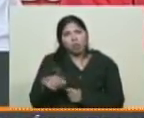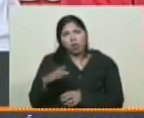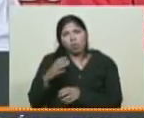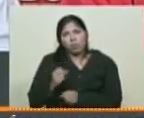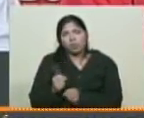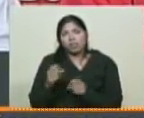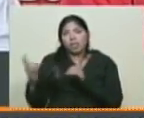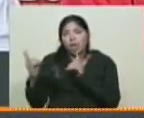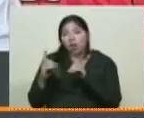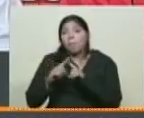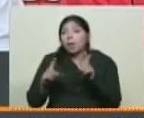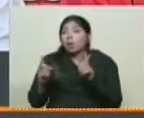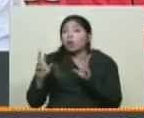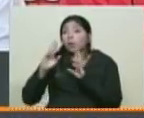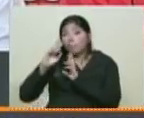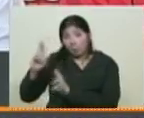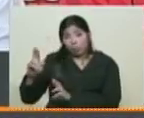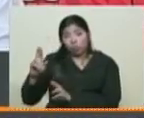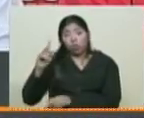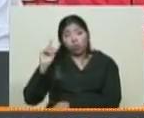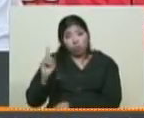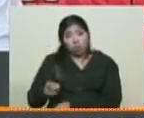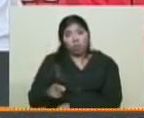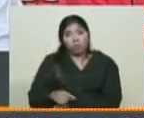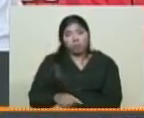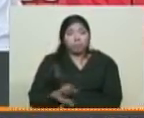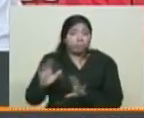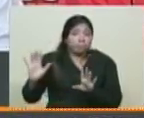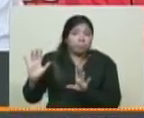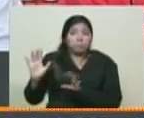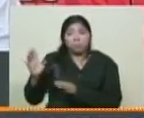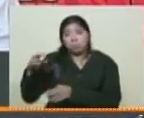con respeto. Allá otros, quienes lamentablemente la